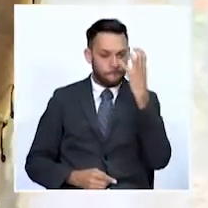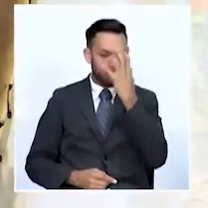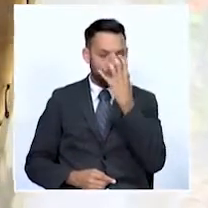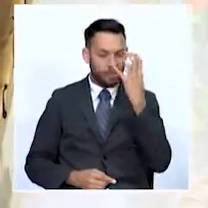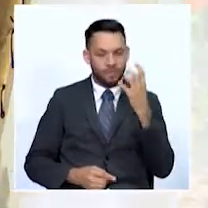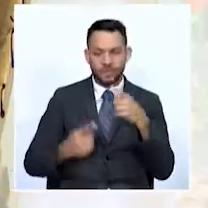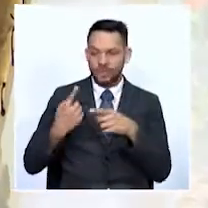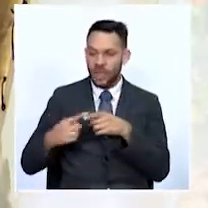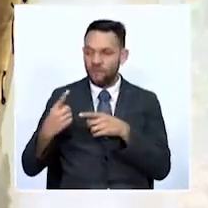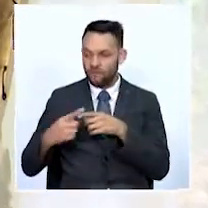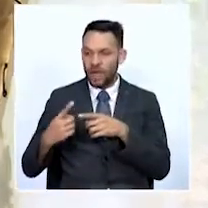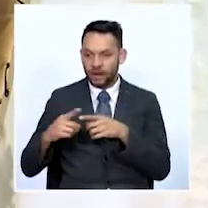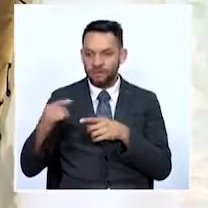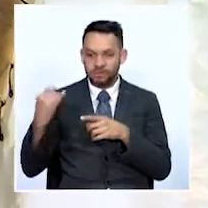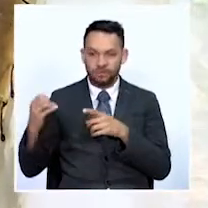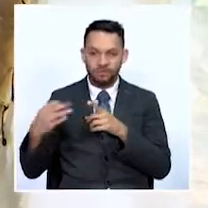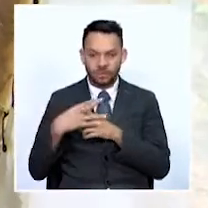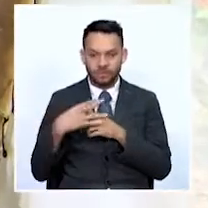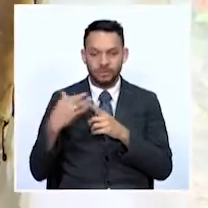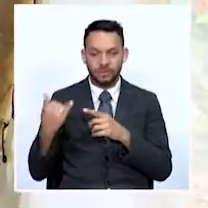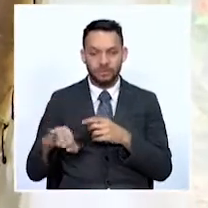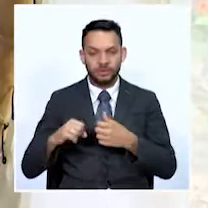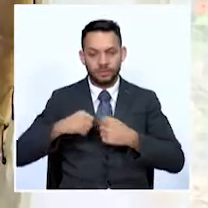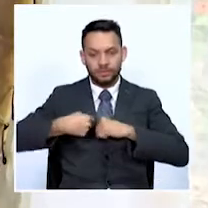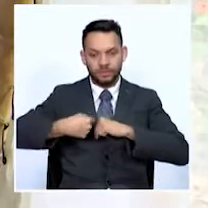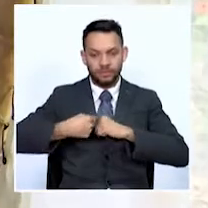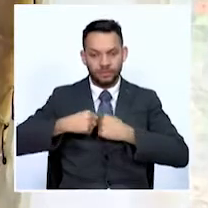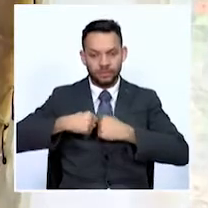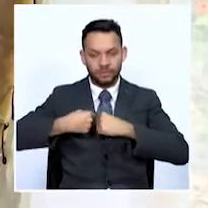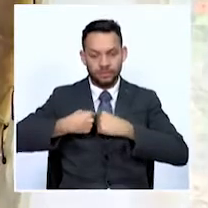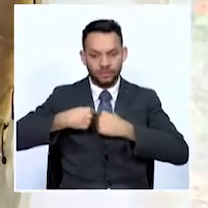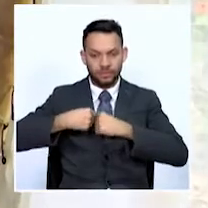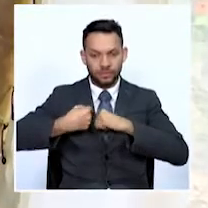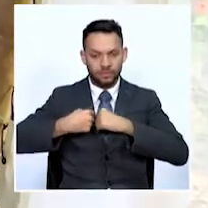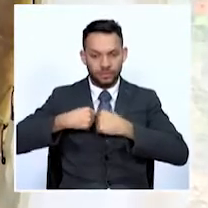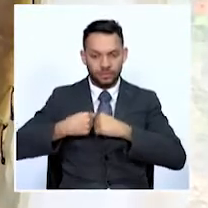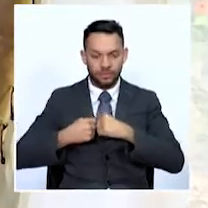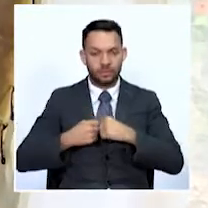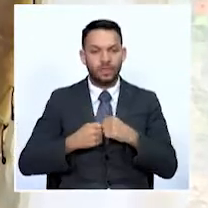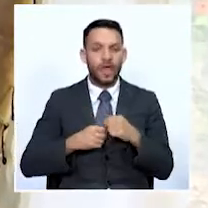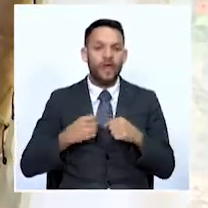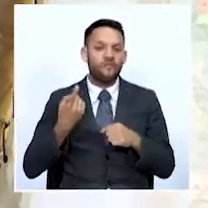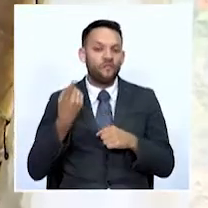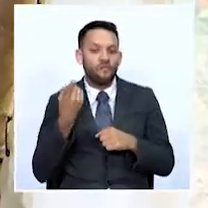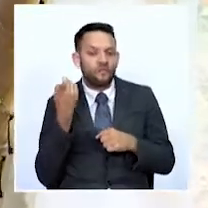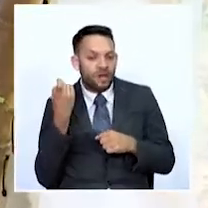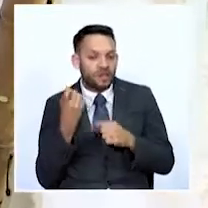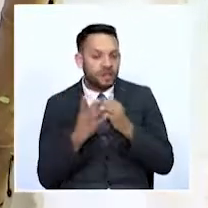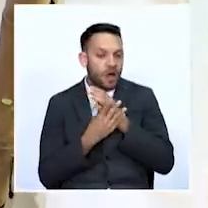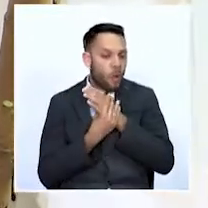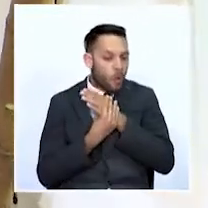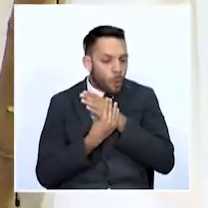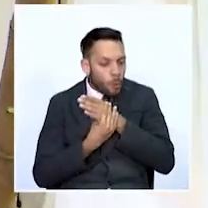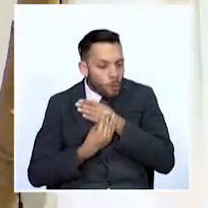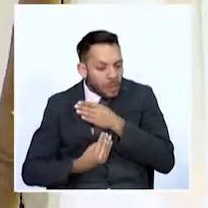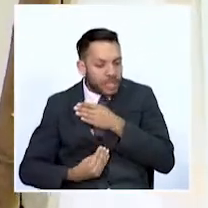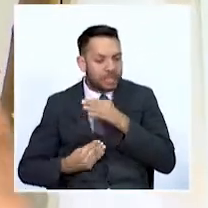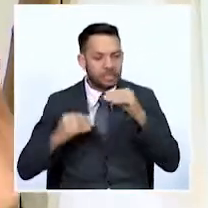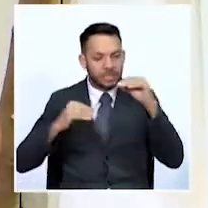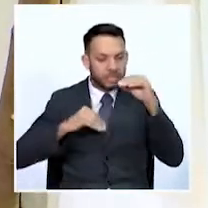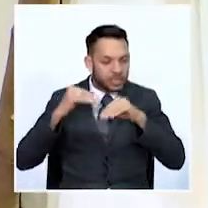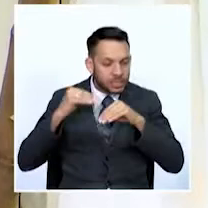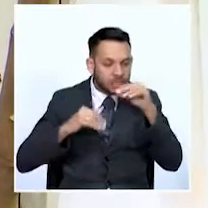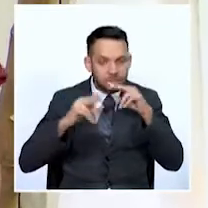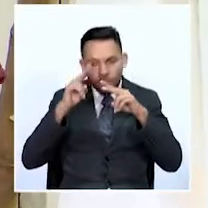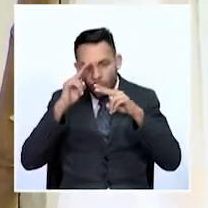eso influye. Las rodillas, si me falta humildad, o más bien ando arrastrado ante todo el mundo, o tal vez me falta